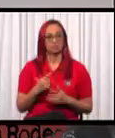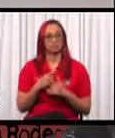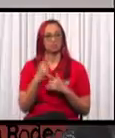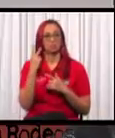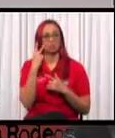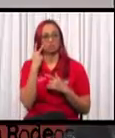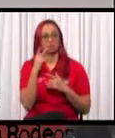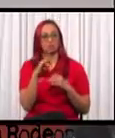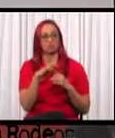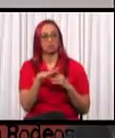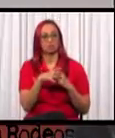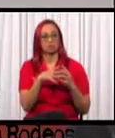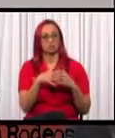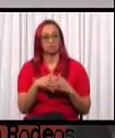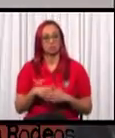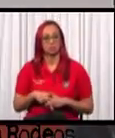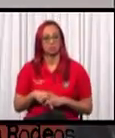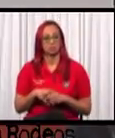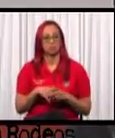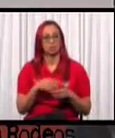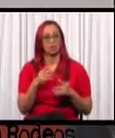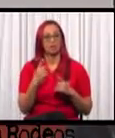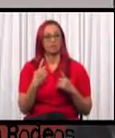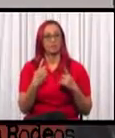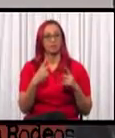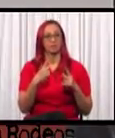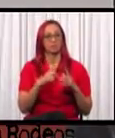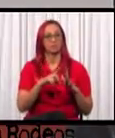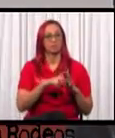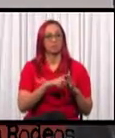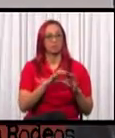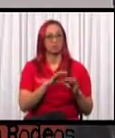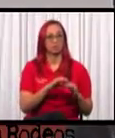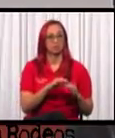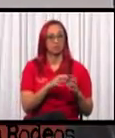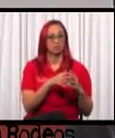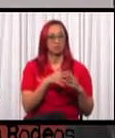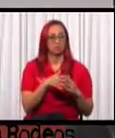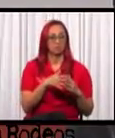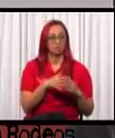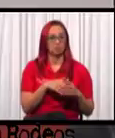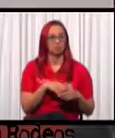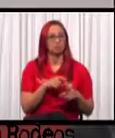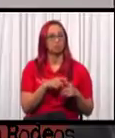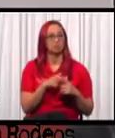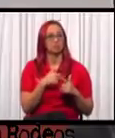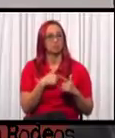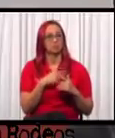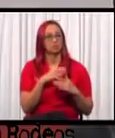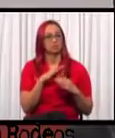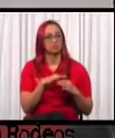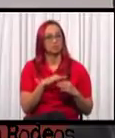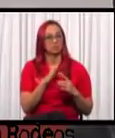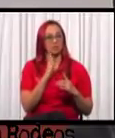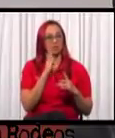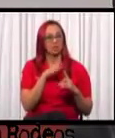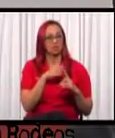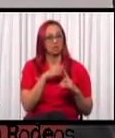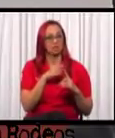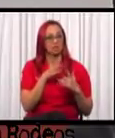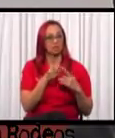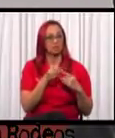Estados Unidos. La famosa ley agrícola de Estados Unidos tiene una incidencia directa en los